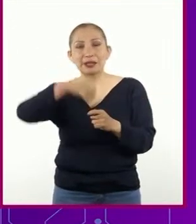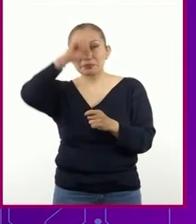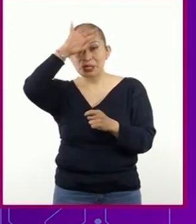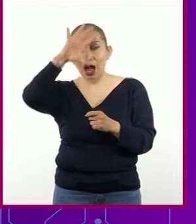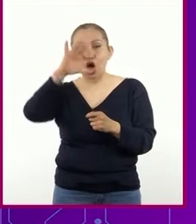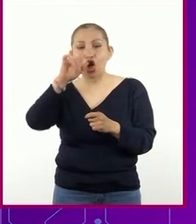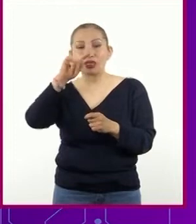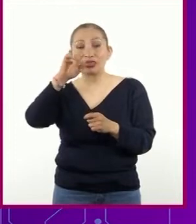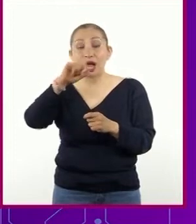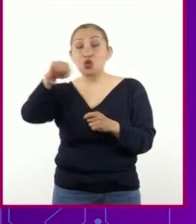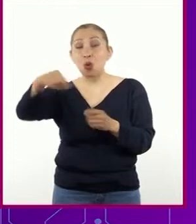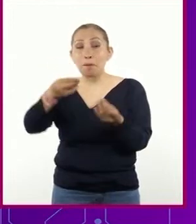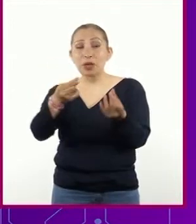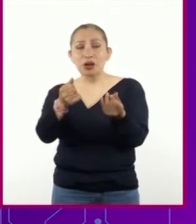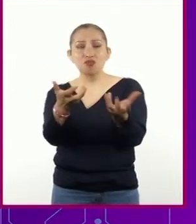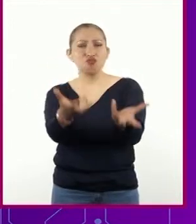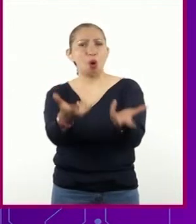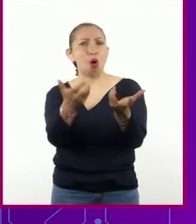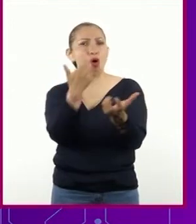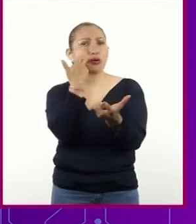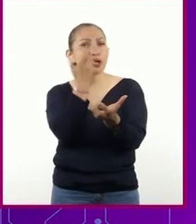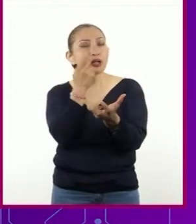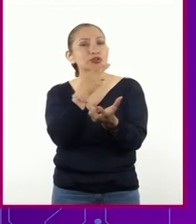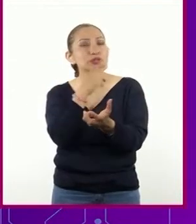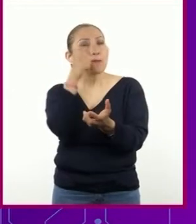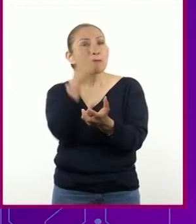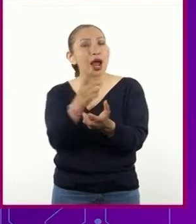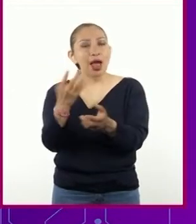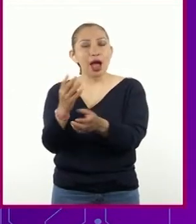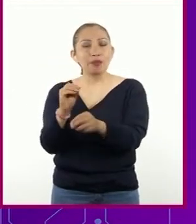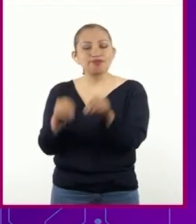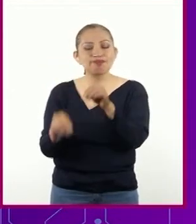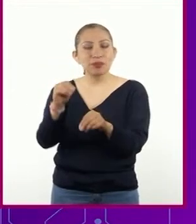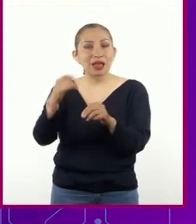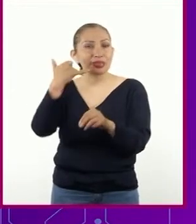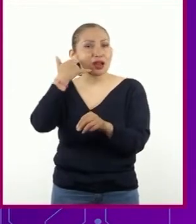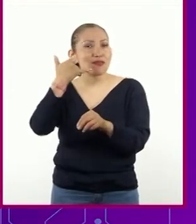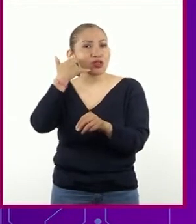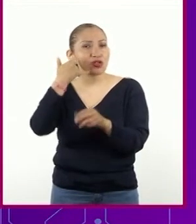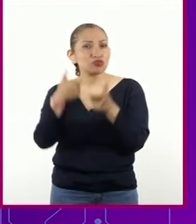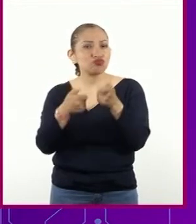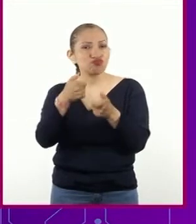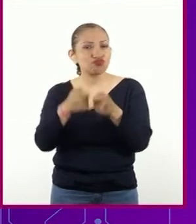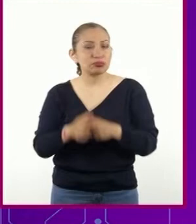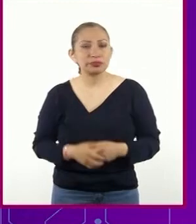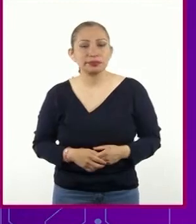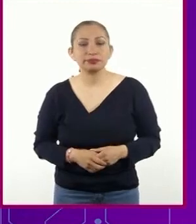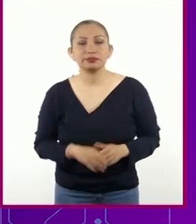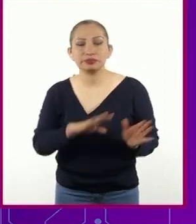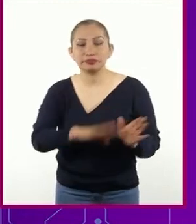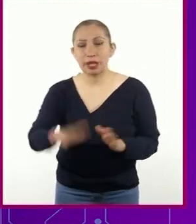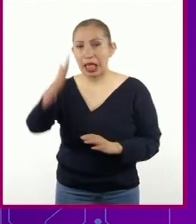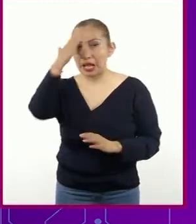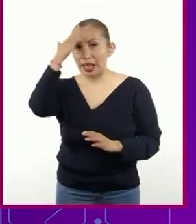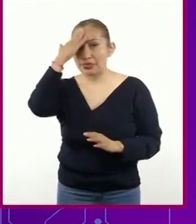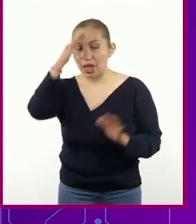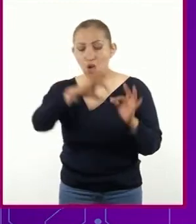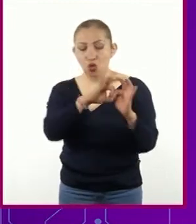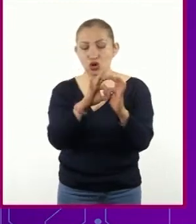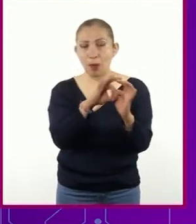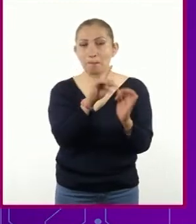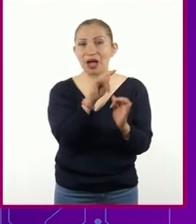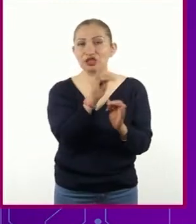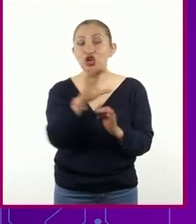coltán, un mineral codiciado que se utiliza en la fabricación de teléfonos móviles. El líder de la Unión de